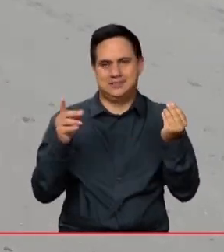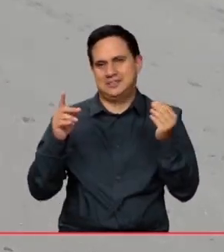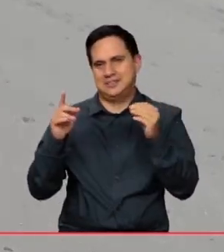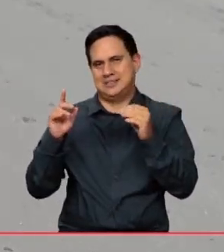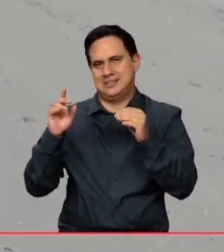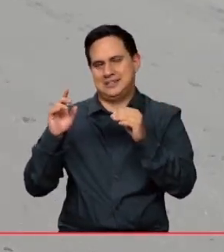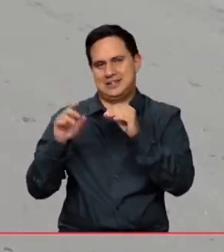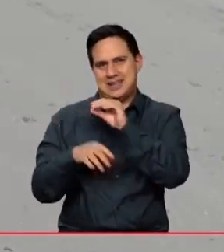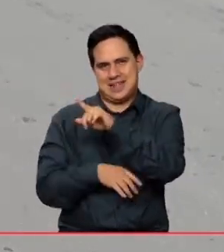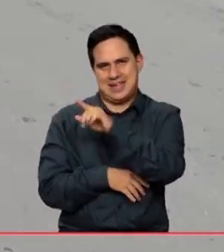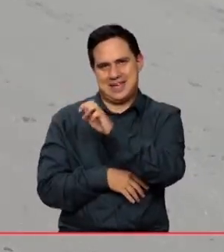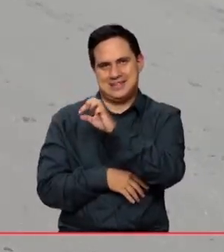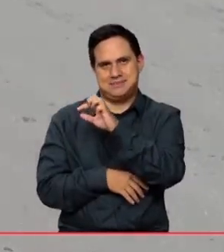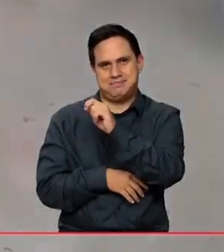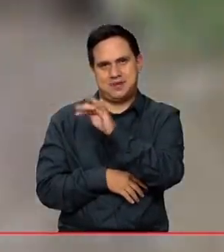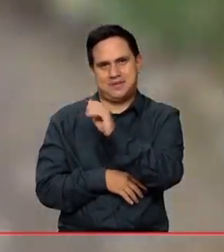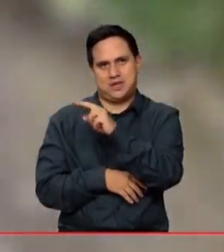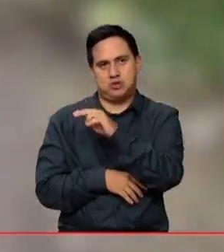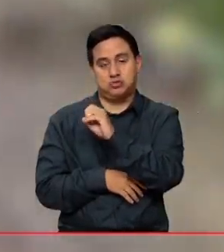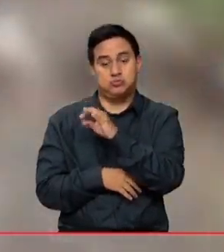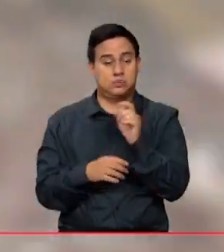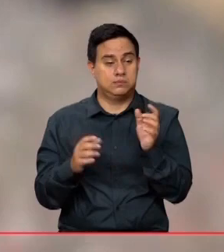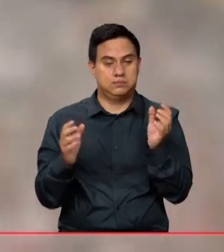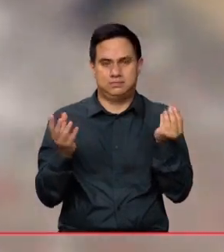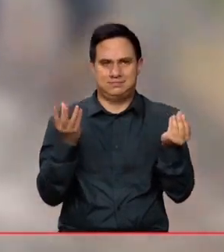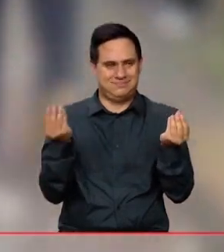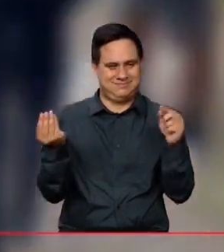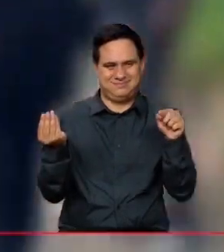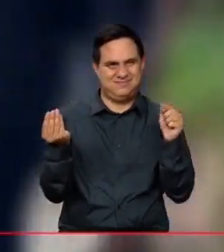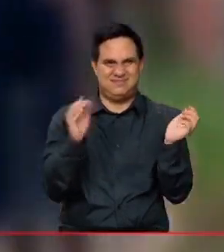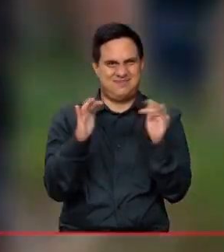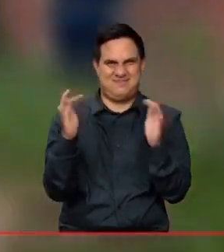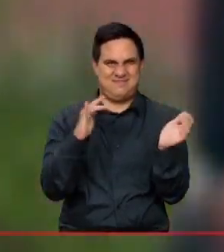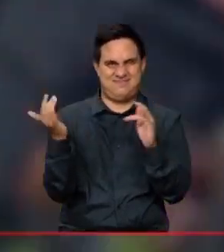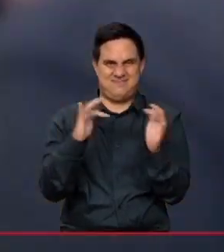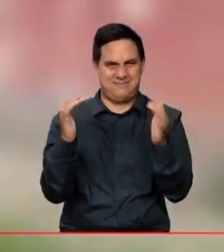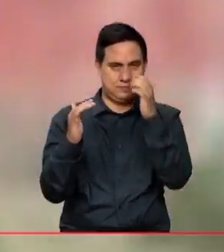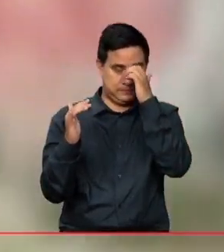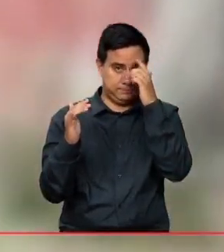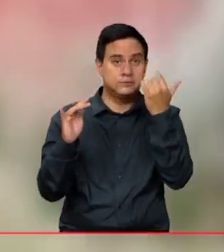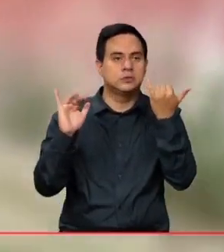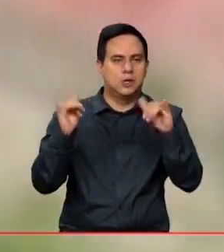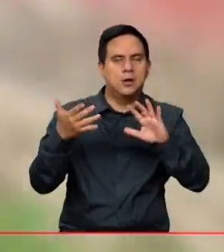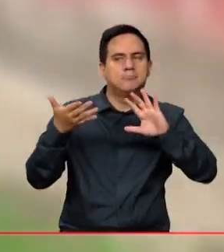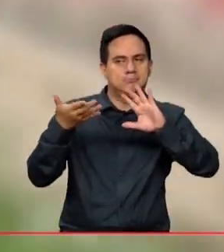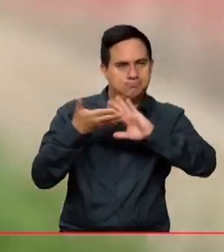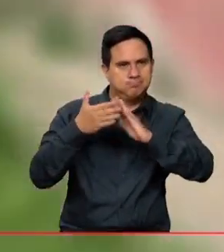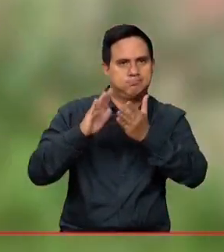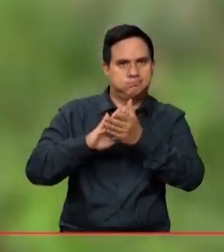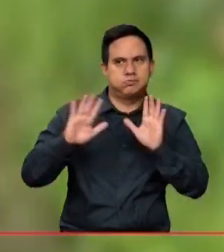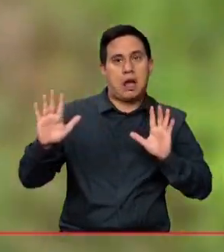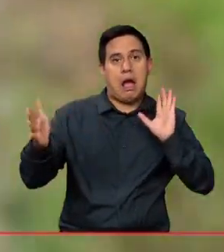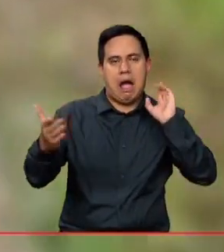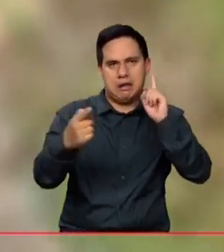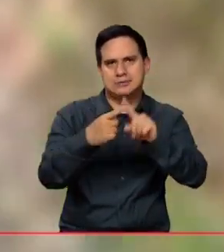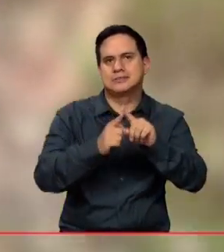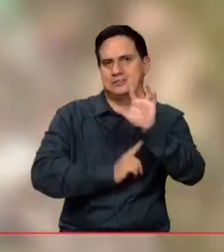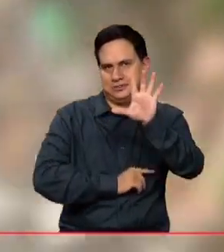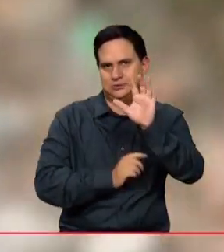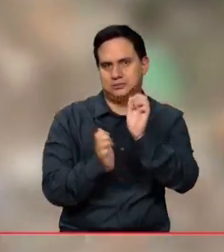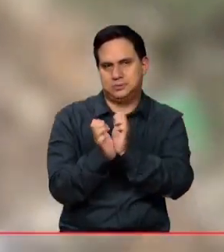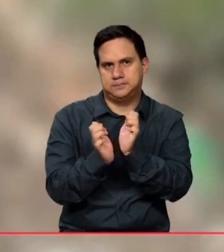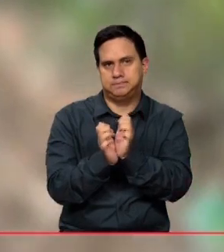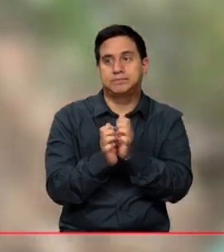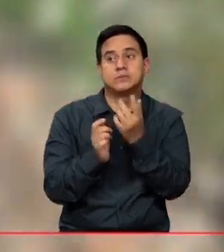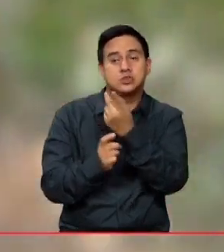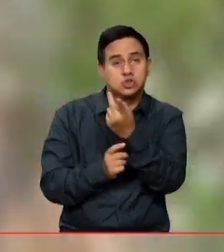Buenaventura así lo dio a conocer la delegación del gobierno nacional esta segunda fase de La tregua se acordó Establecer un mecanismo